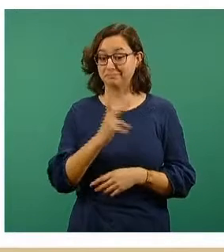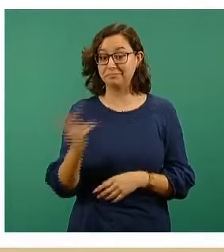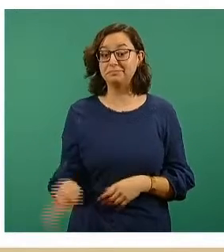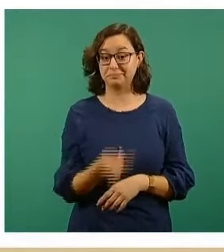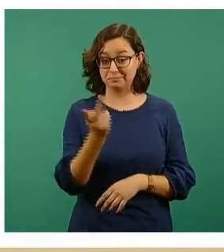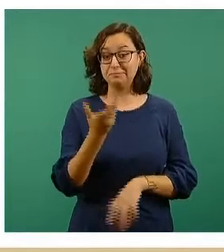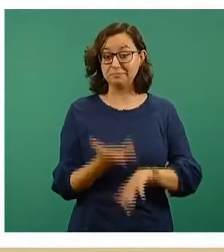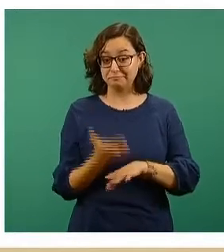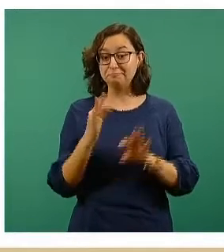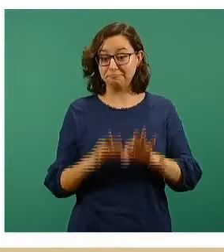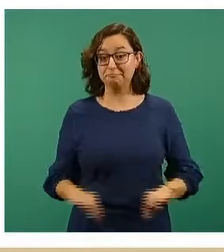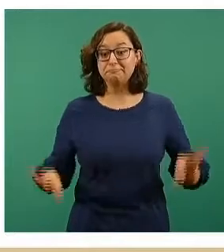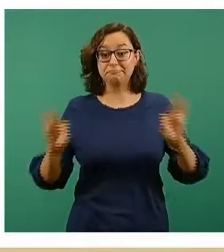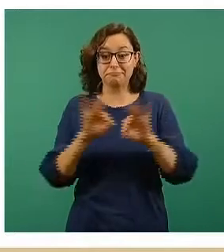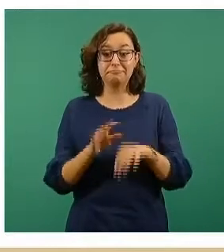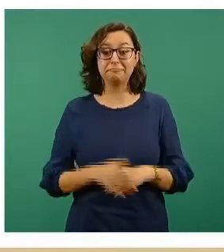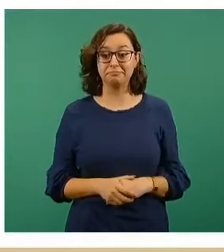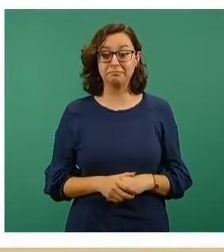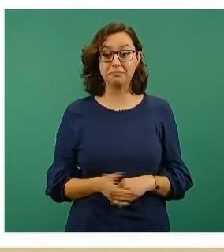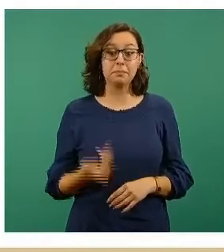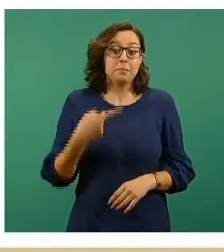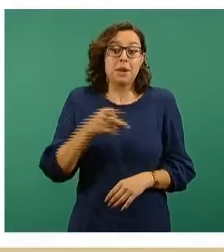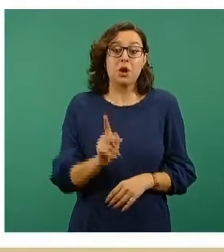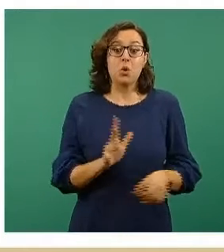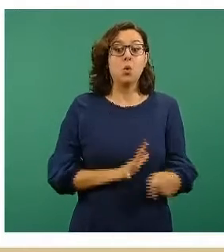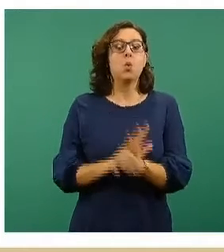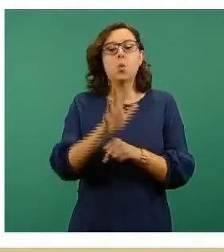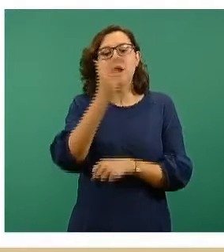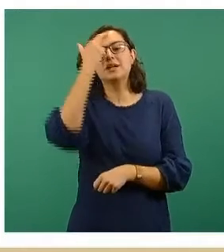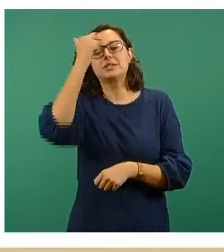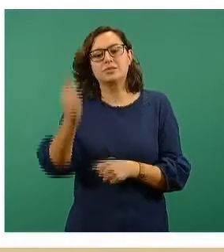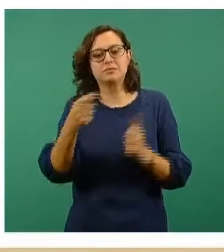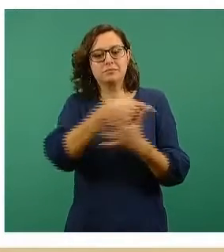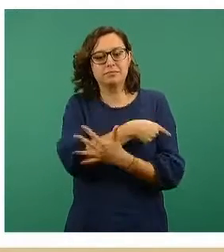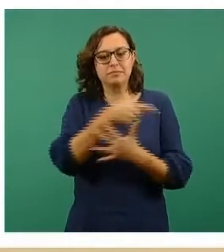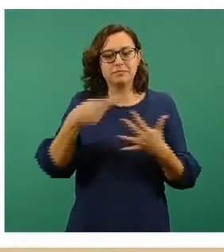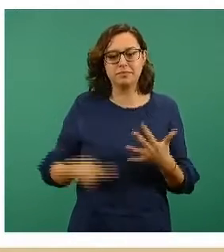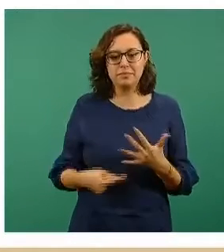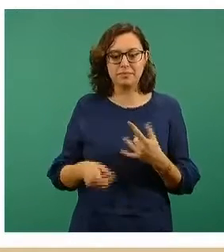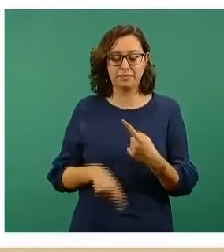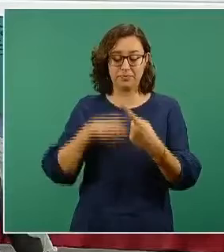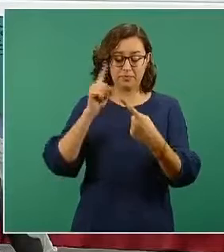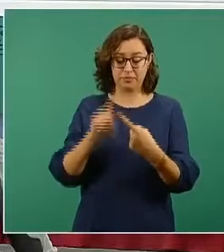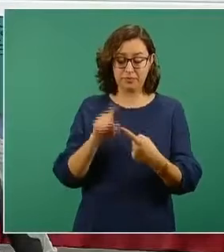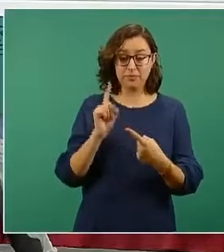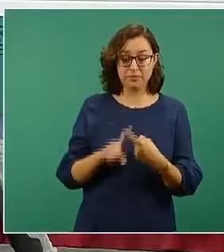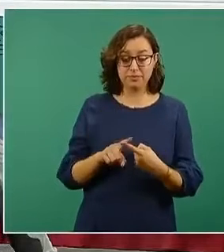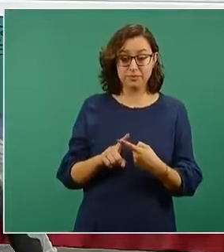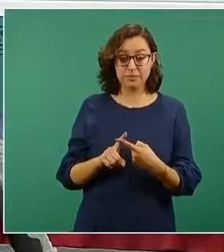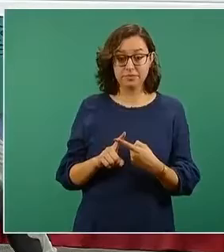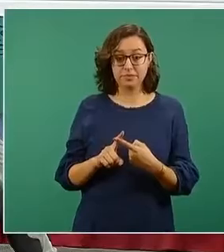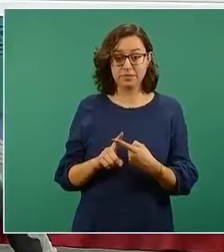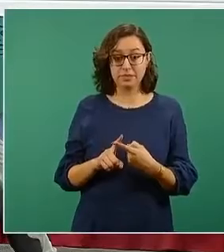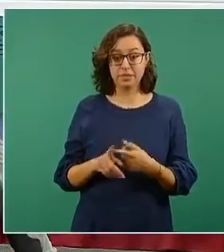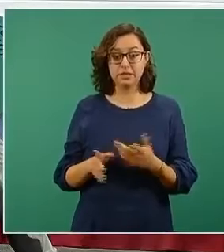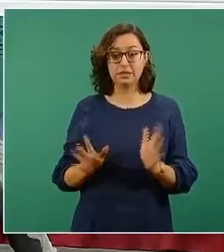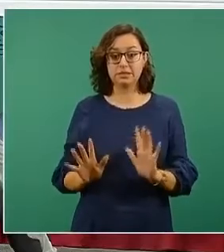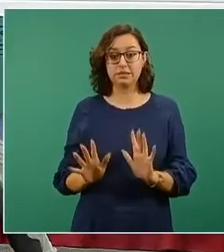Bueno, por muchas razones. La primera y más notoria es porque la sociedad mexicana lleva